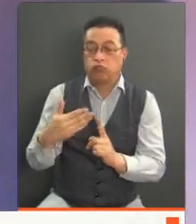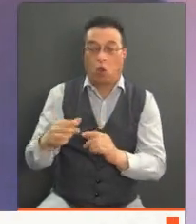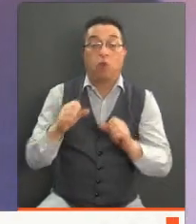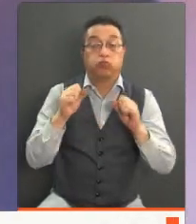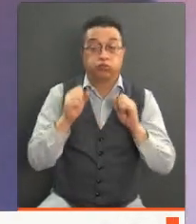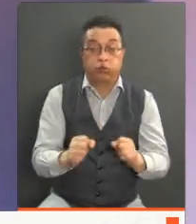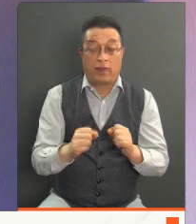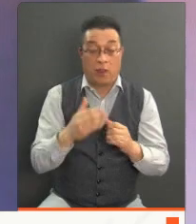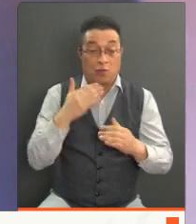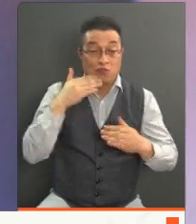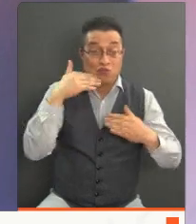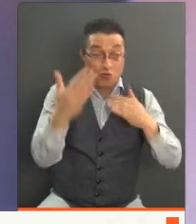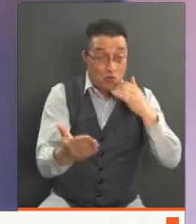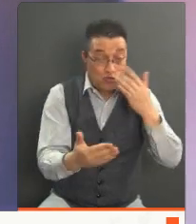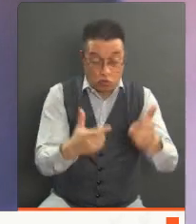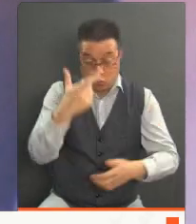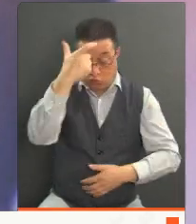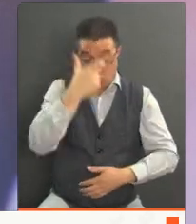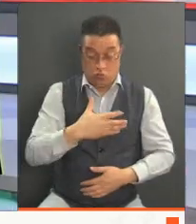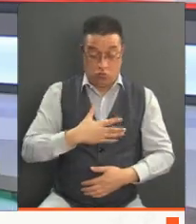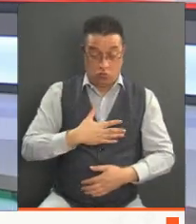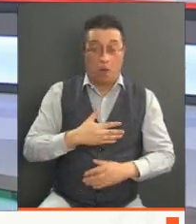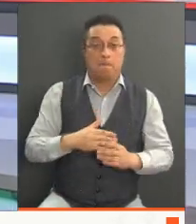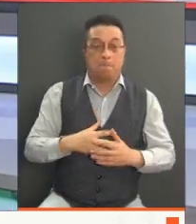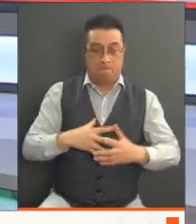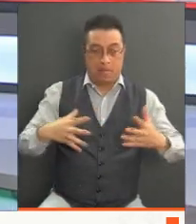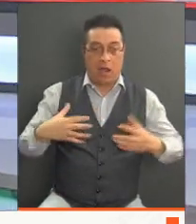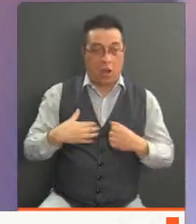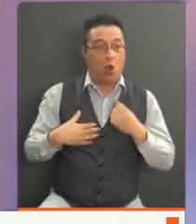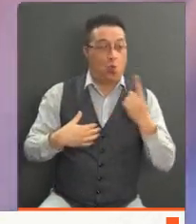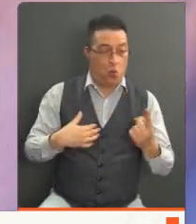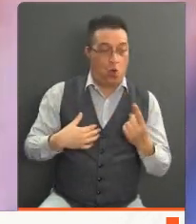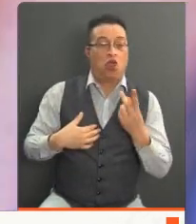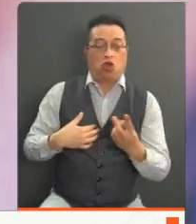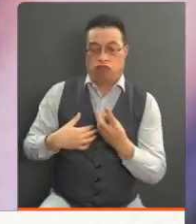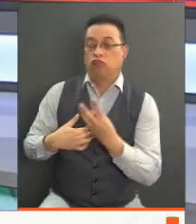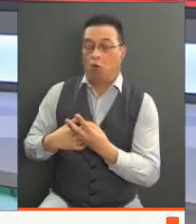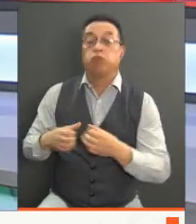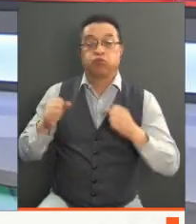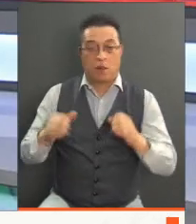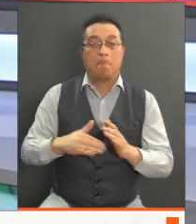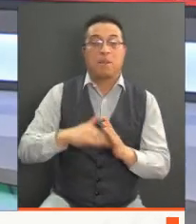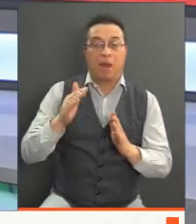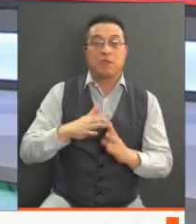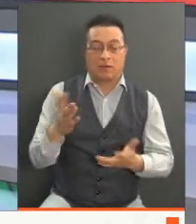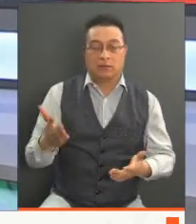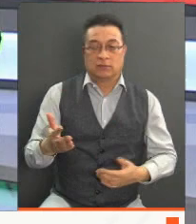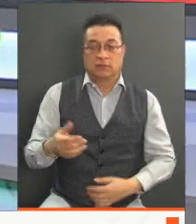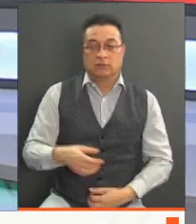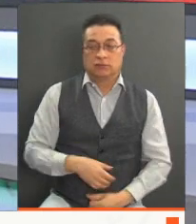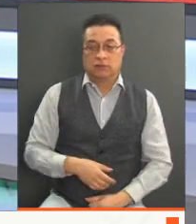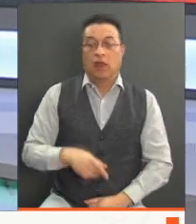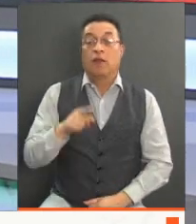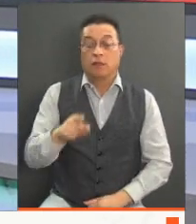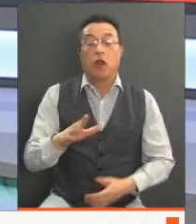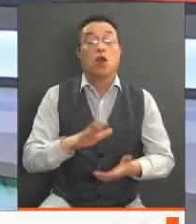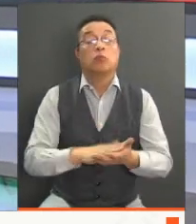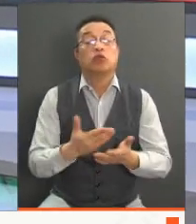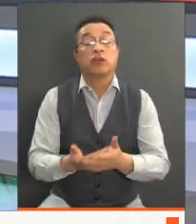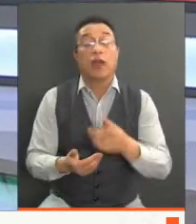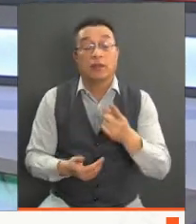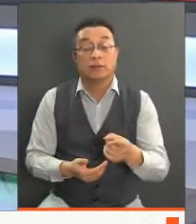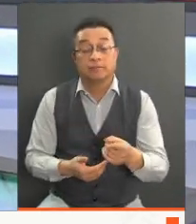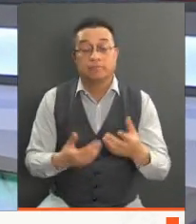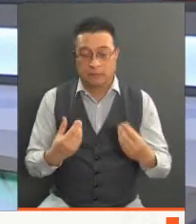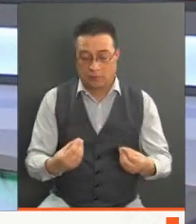del contagio de otra persona es más alta porque la frontera es 1 doctor enrique barco esta noche ya